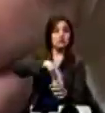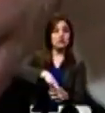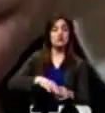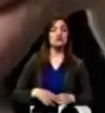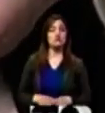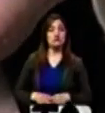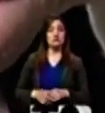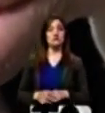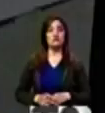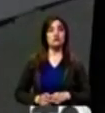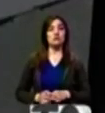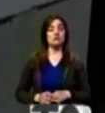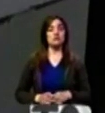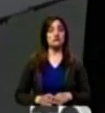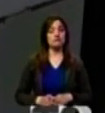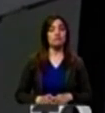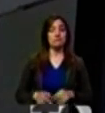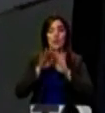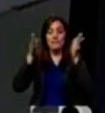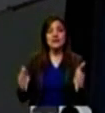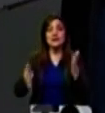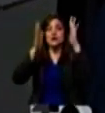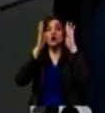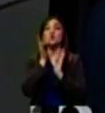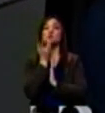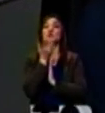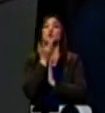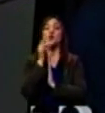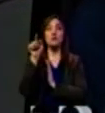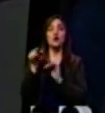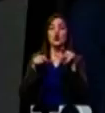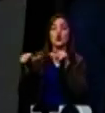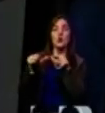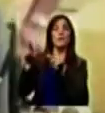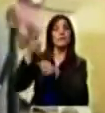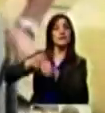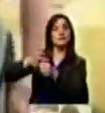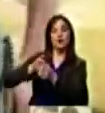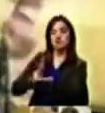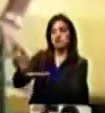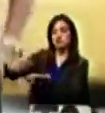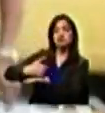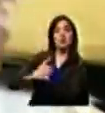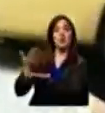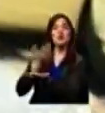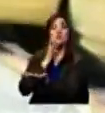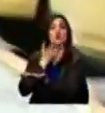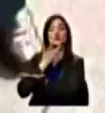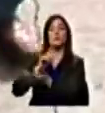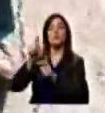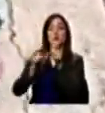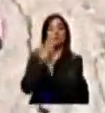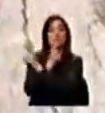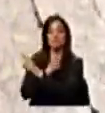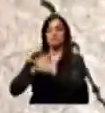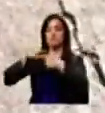de sufragar en el biombo. Y la mesa de atención preferente, que estará ubicada en un lugar accesible, preferentemente orientado a